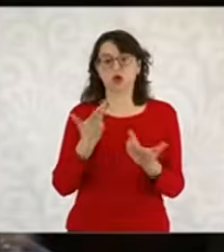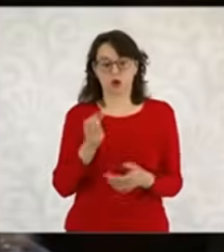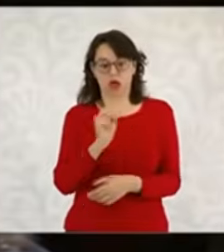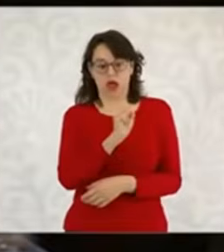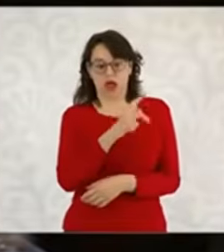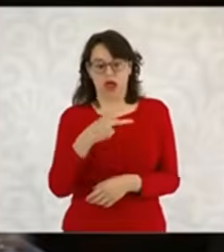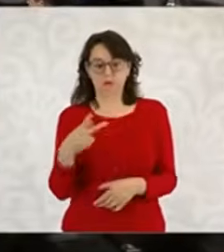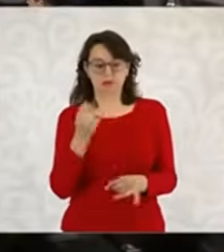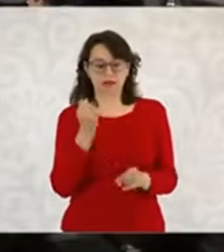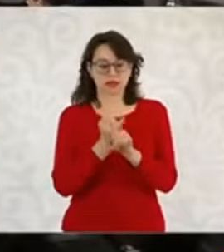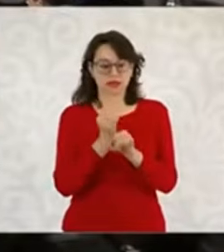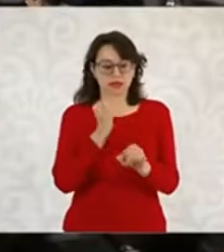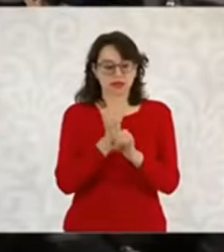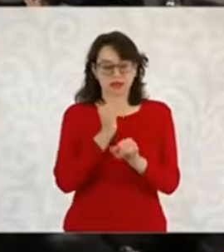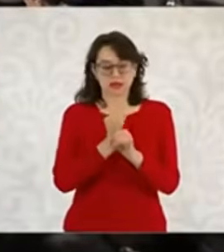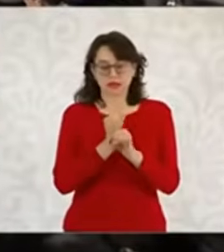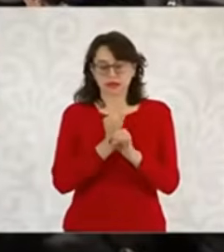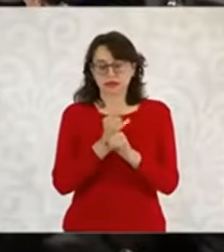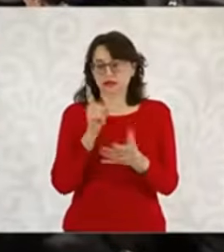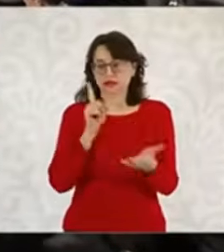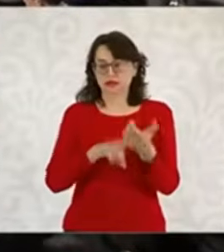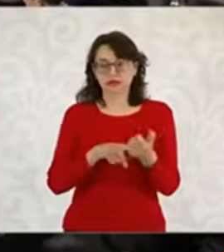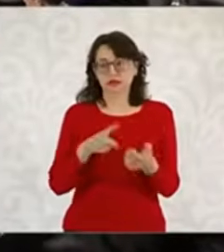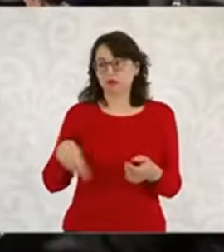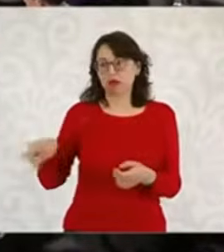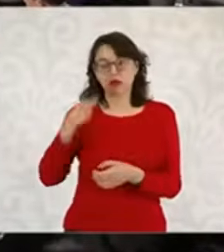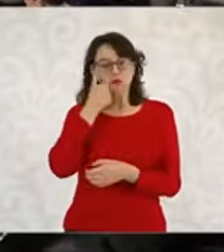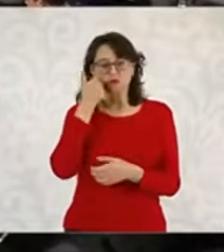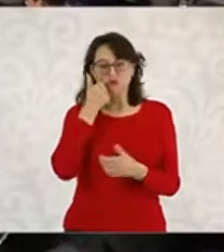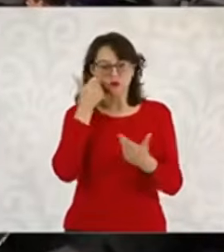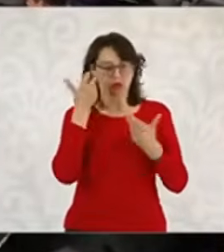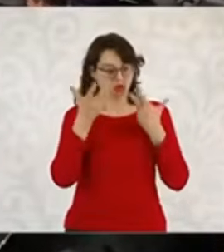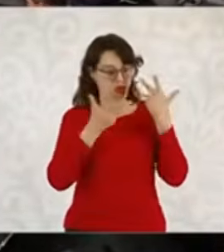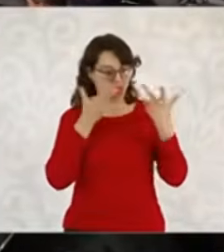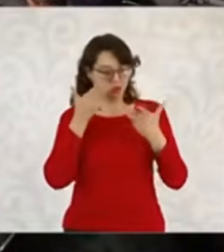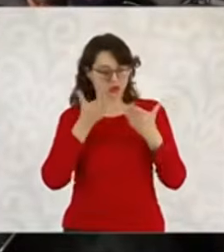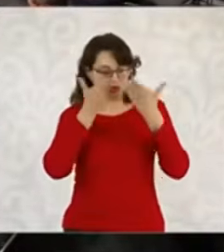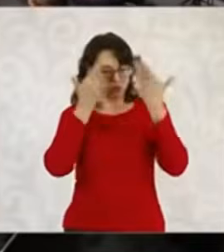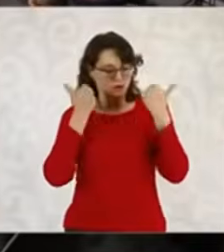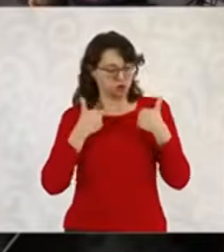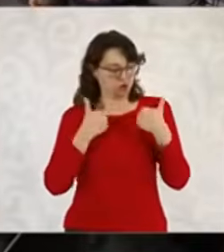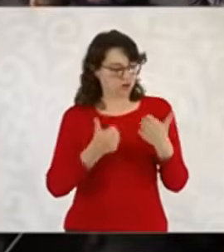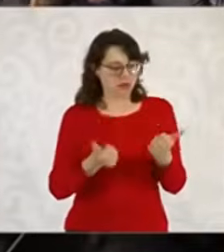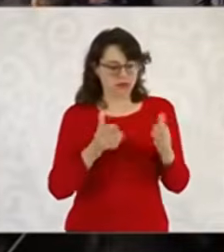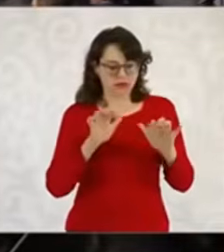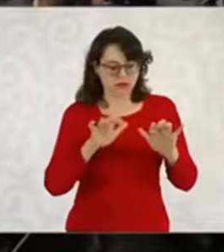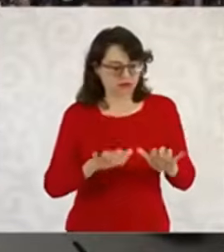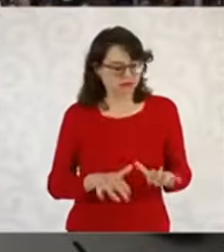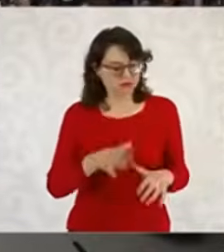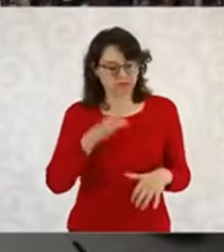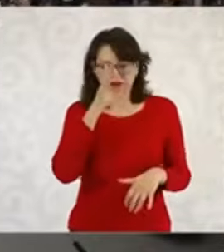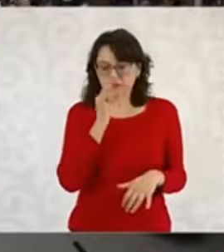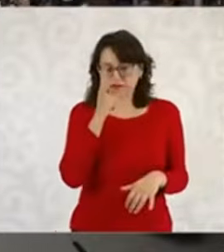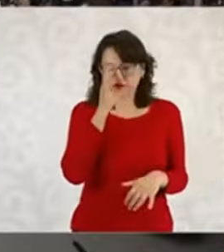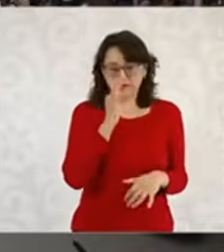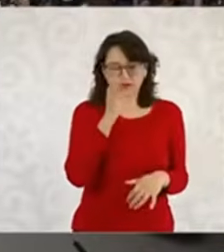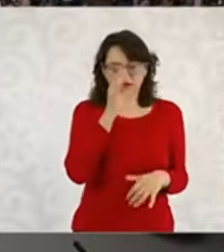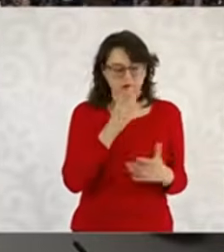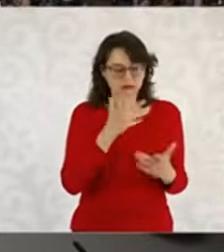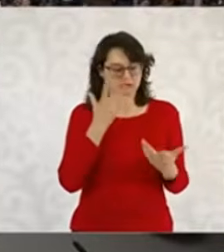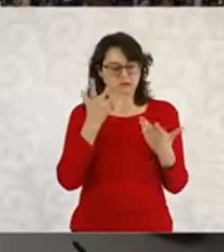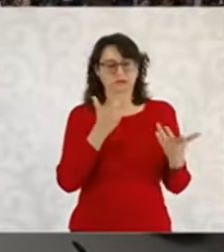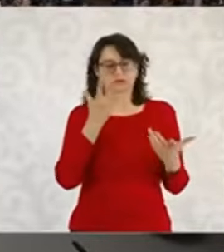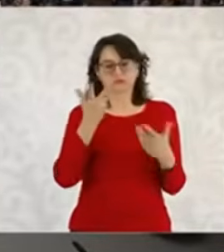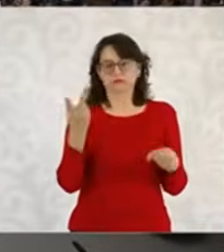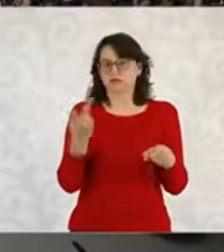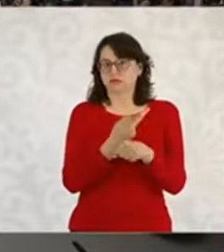aplicación digital del examen. Entonces, preguntarle qué ocurrirá, cómo se procederá ante estos casos, que hubo algunas fallas que lo estaban